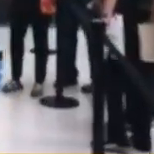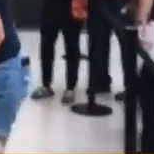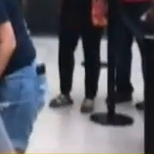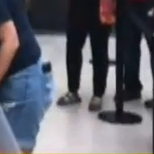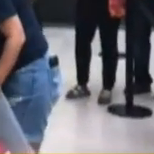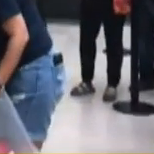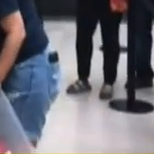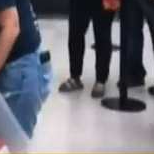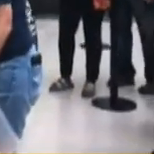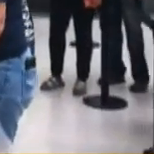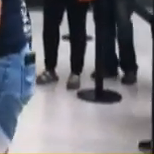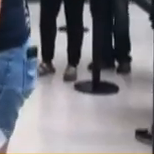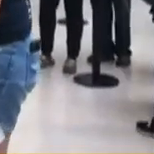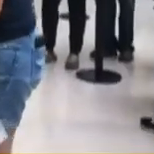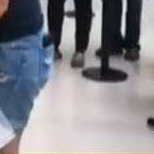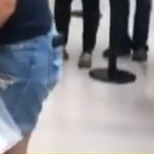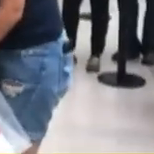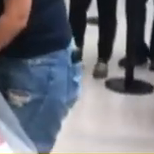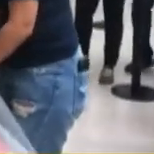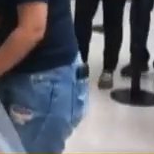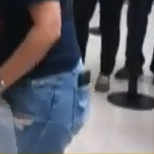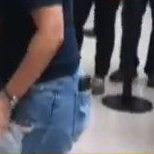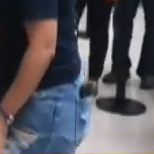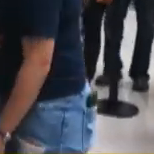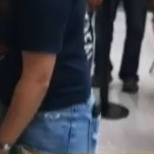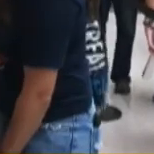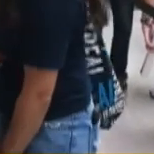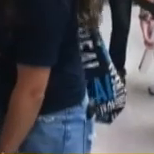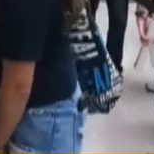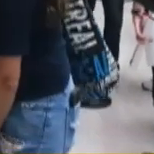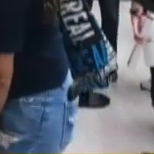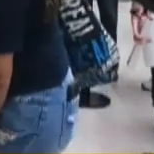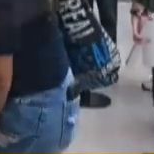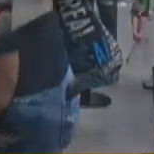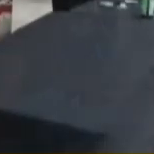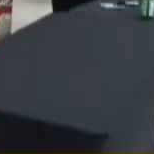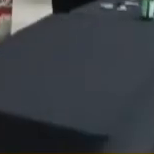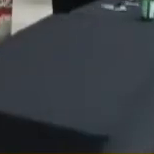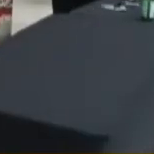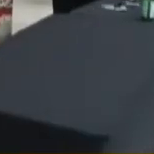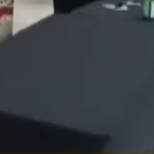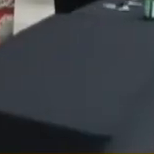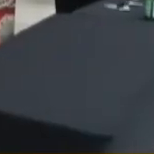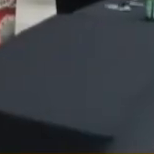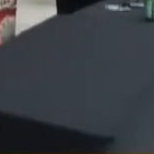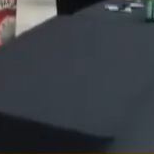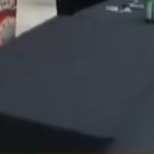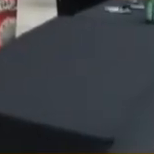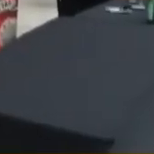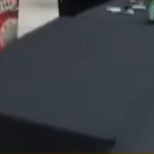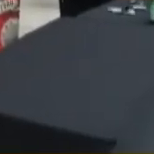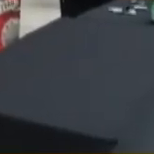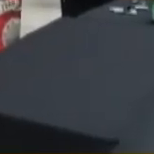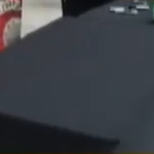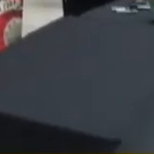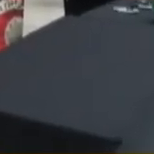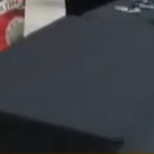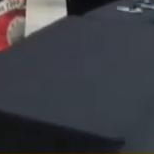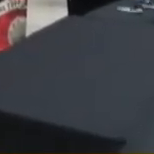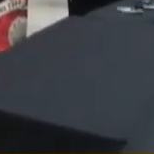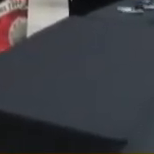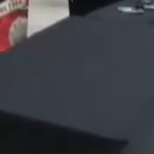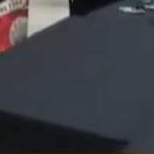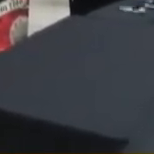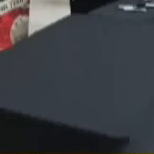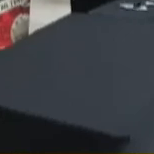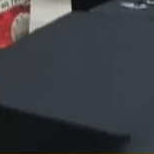Kaori es una mexicana que vive en Toronto y desde muy temprano esperó este momento. Estuve como unas 7 horas esperando, pero estuve como que en